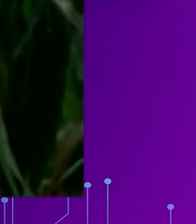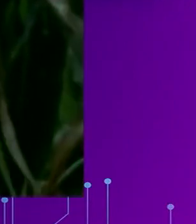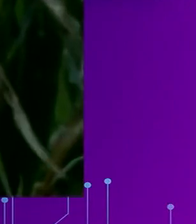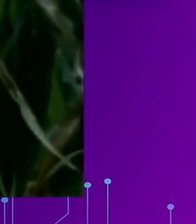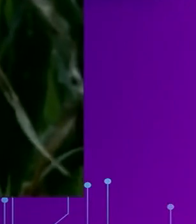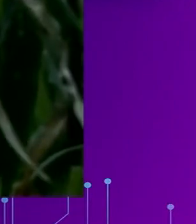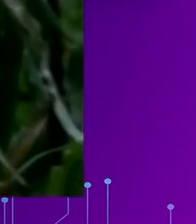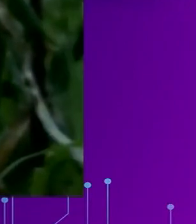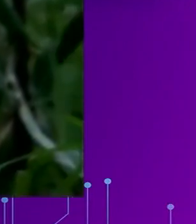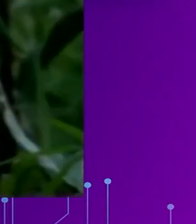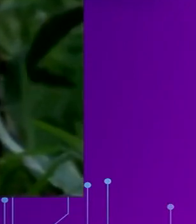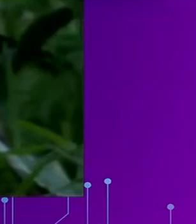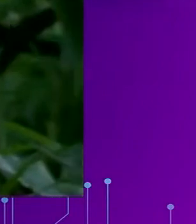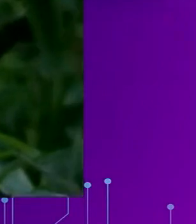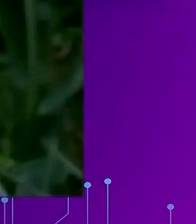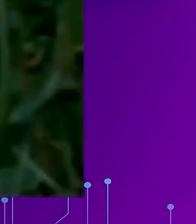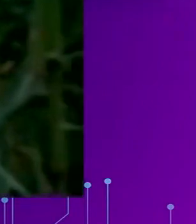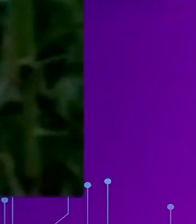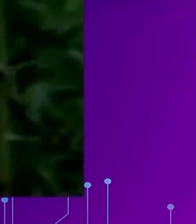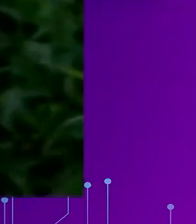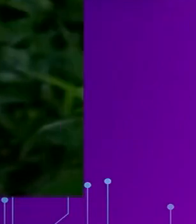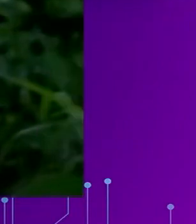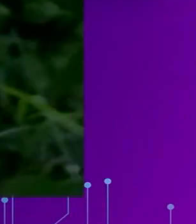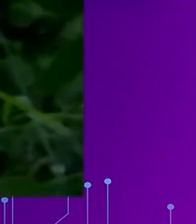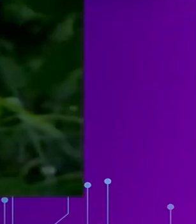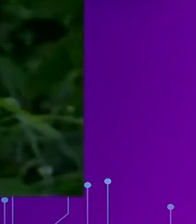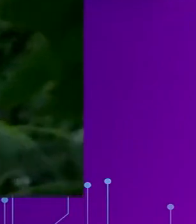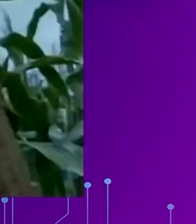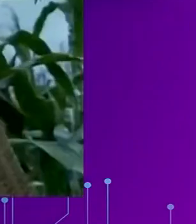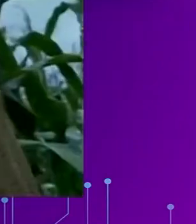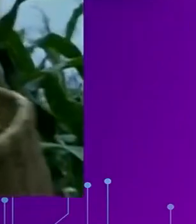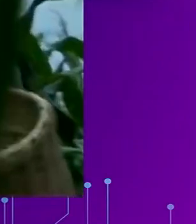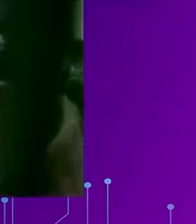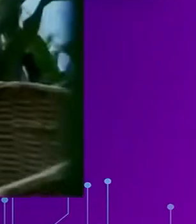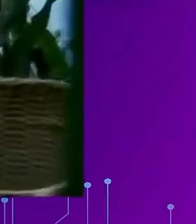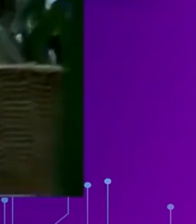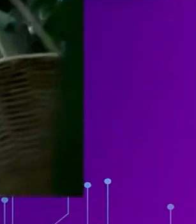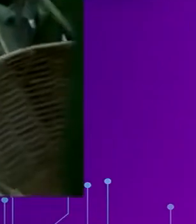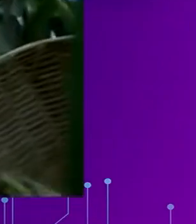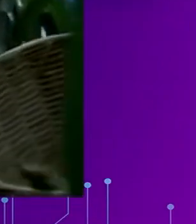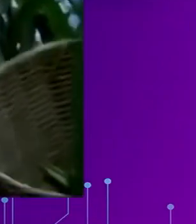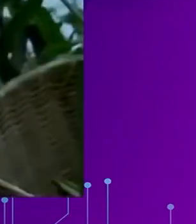Xintlali tlanehme matlanem panchihuaca.